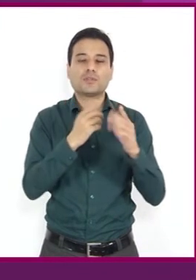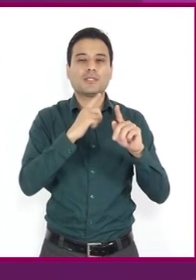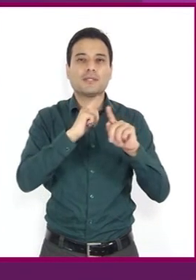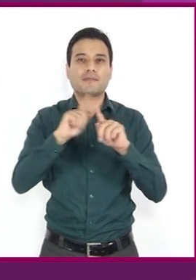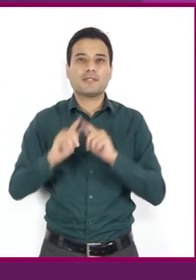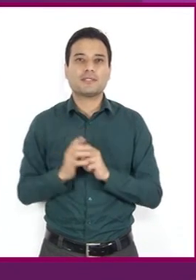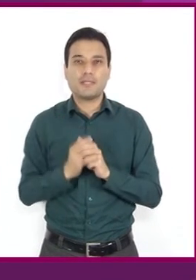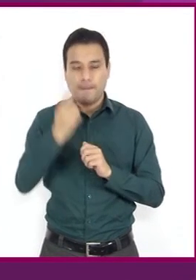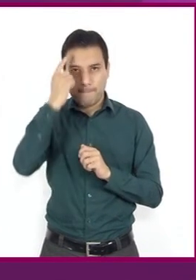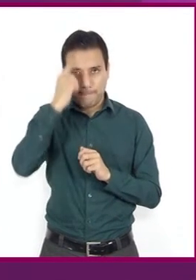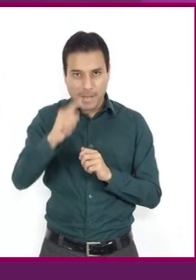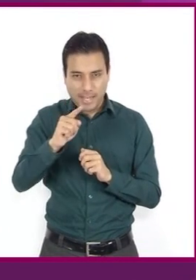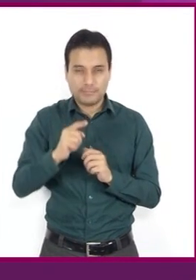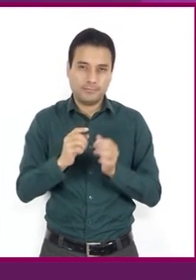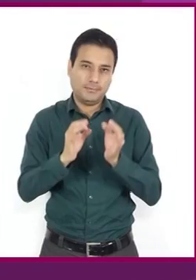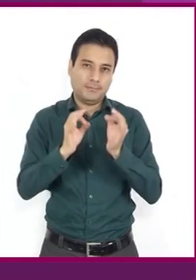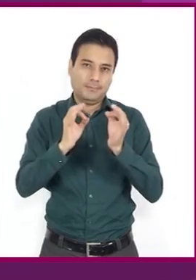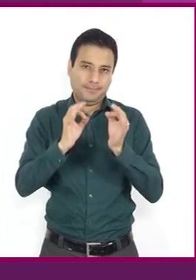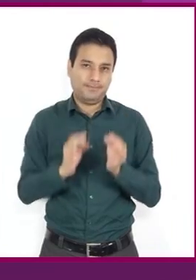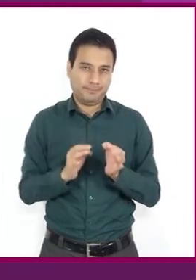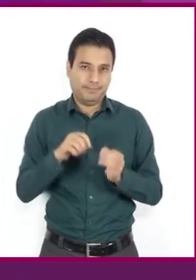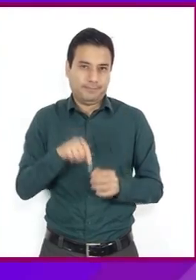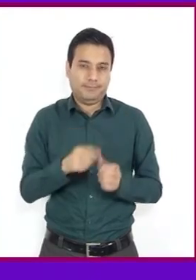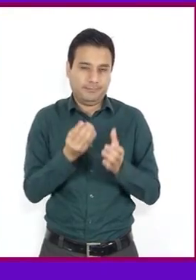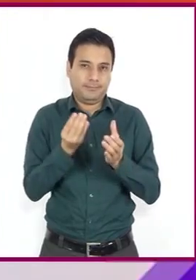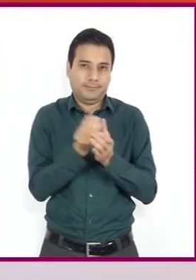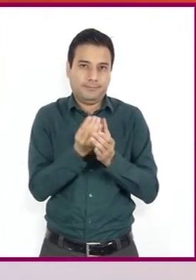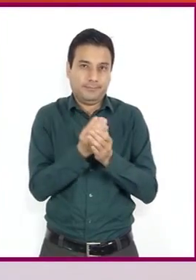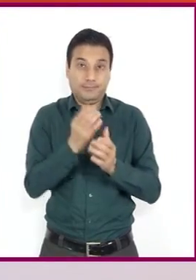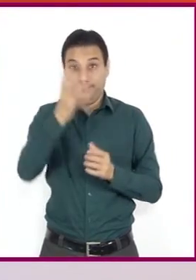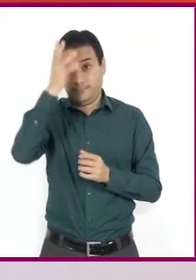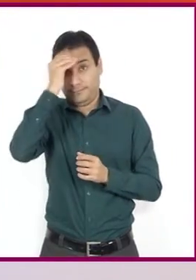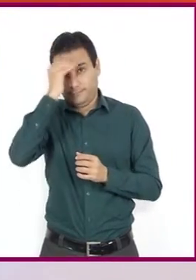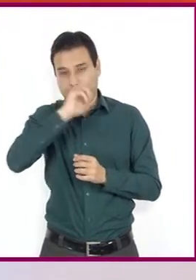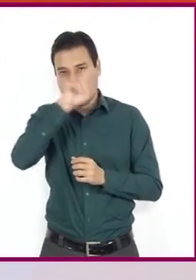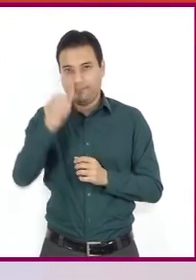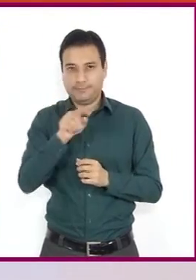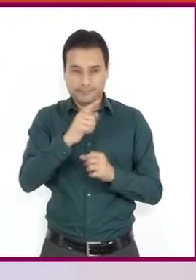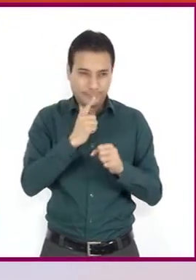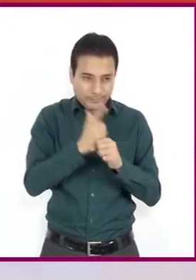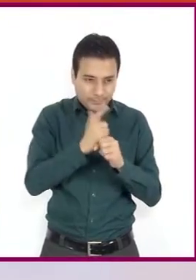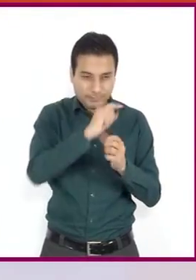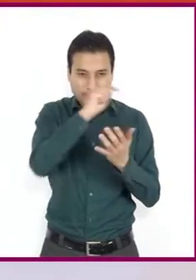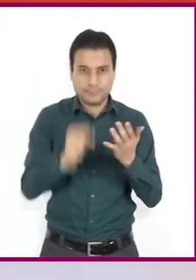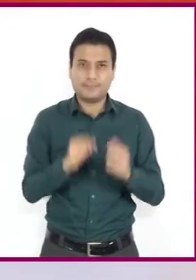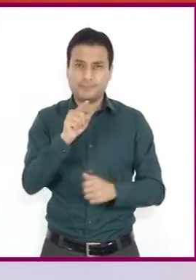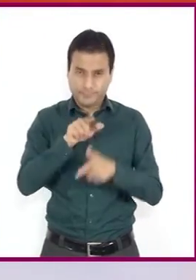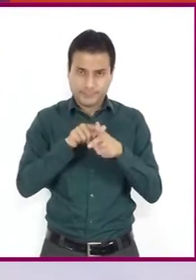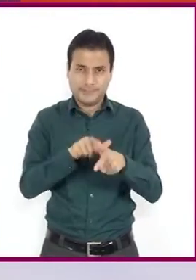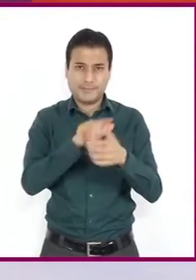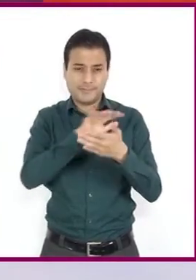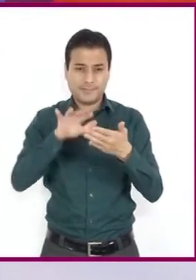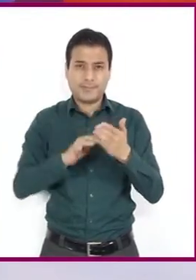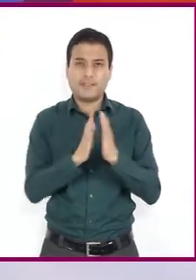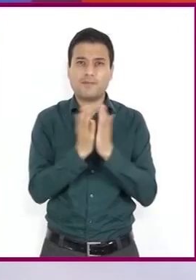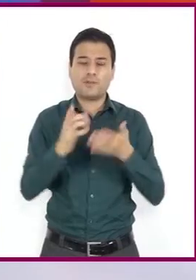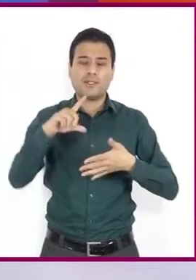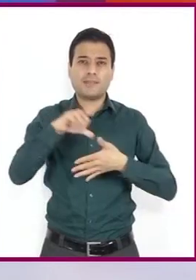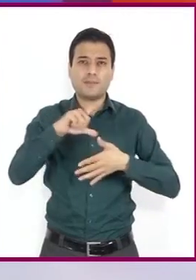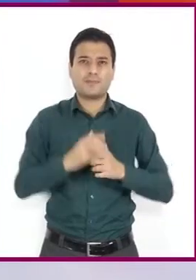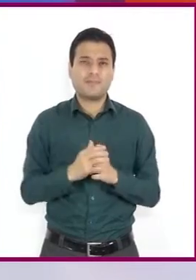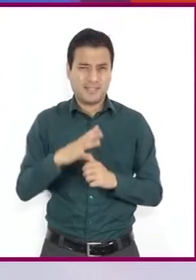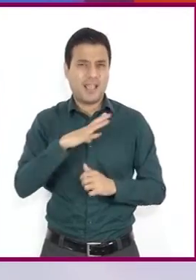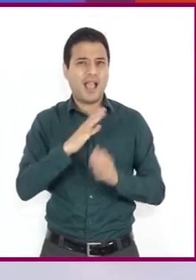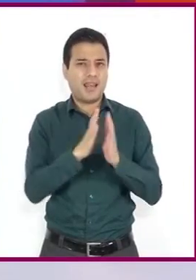literarias para complementar lo visto en esta sesión. Sigamos leyendo los textos de narrativa latinoamericana que vienen en su libro